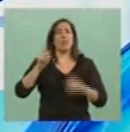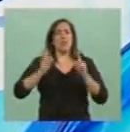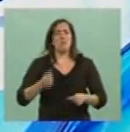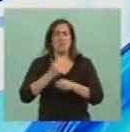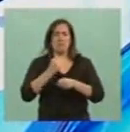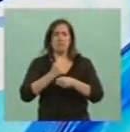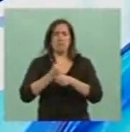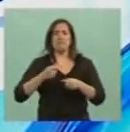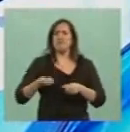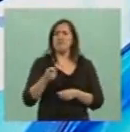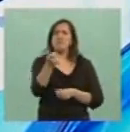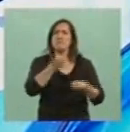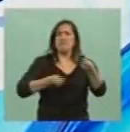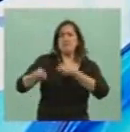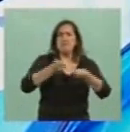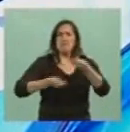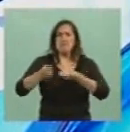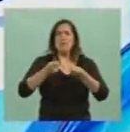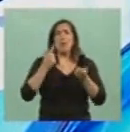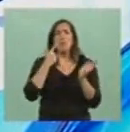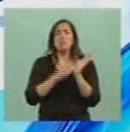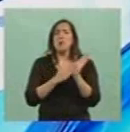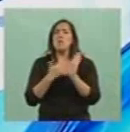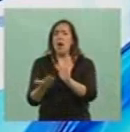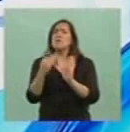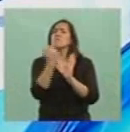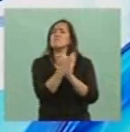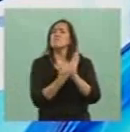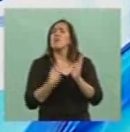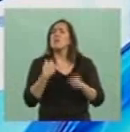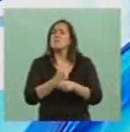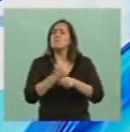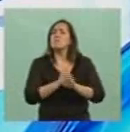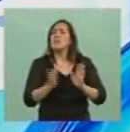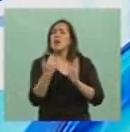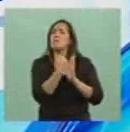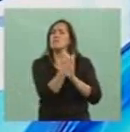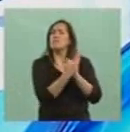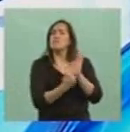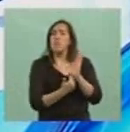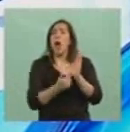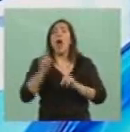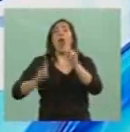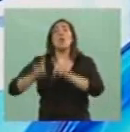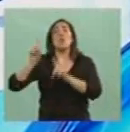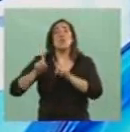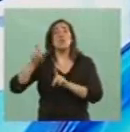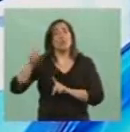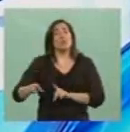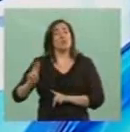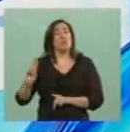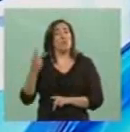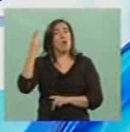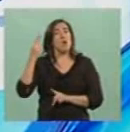gestión de dar cuenta de lo que hemos hecho. Muchas cosas. Algunos hasta se murieron por